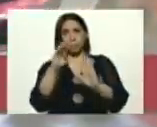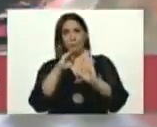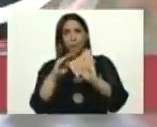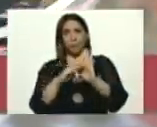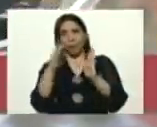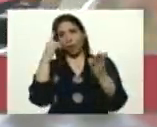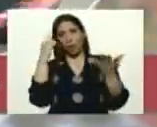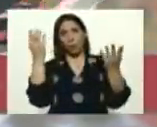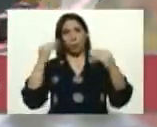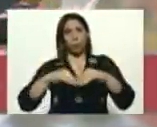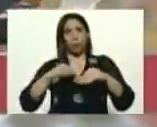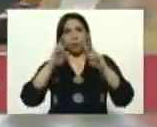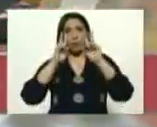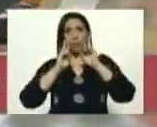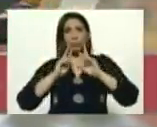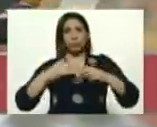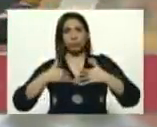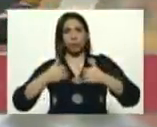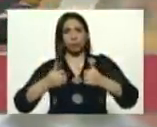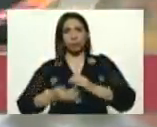protocolos sanitarios,